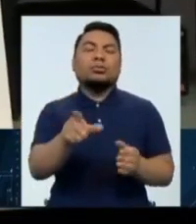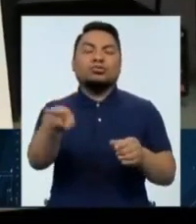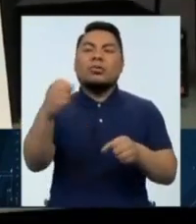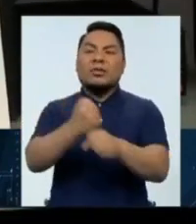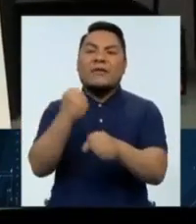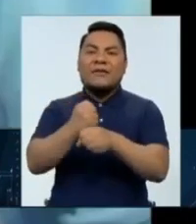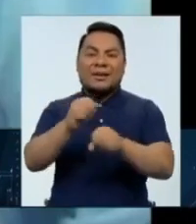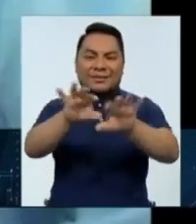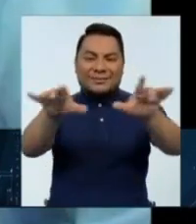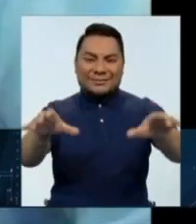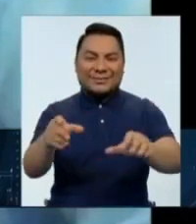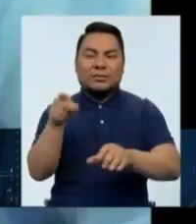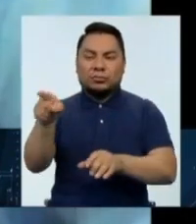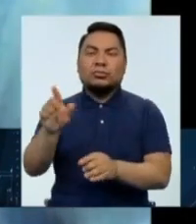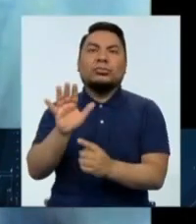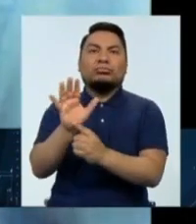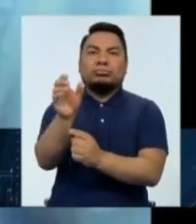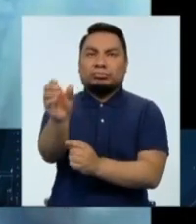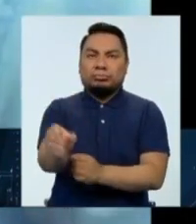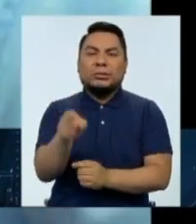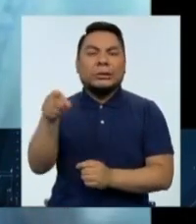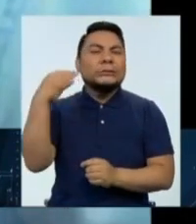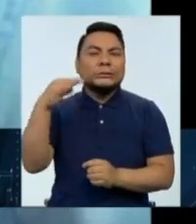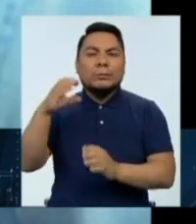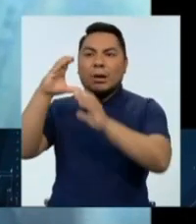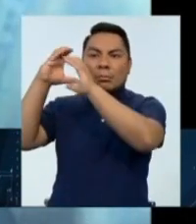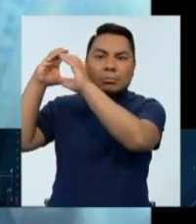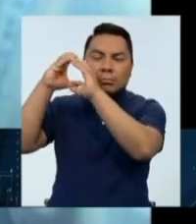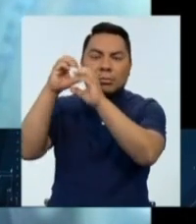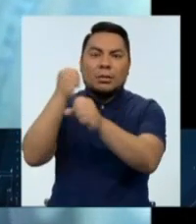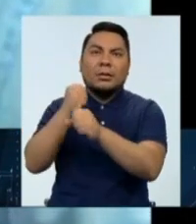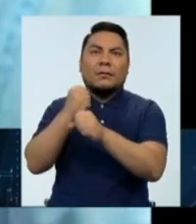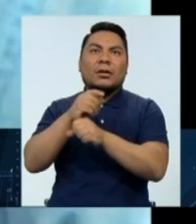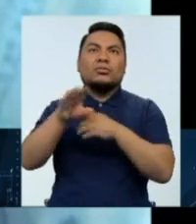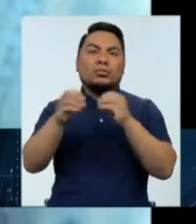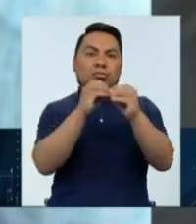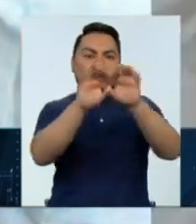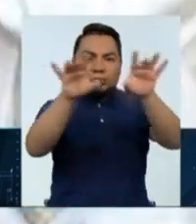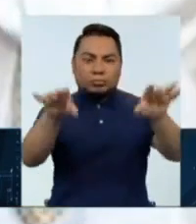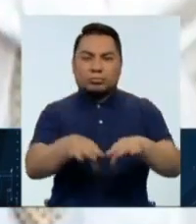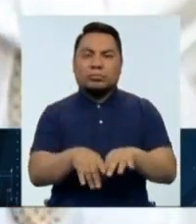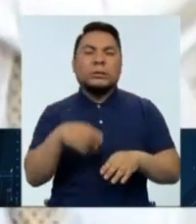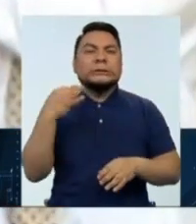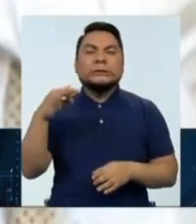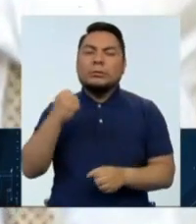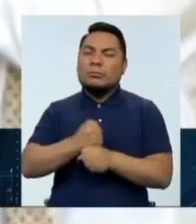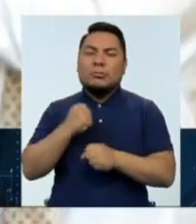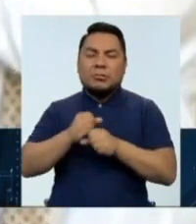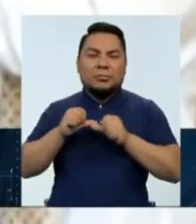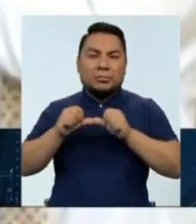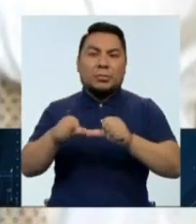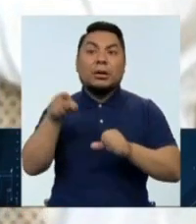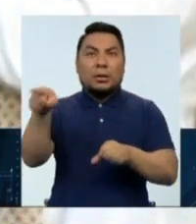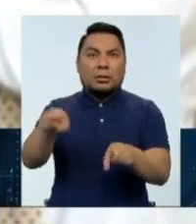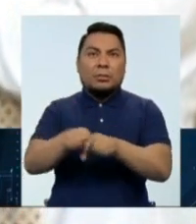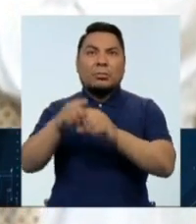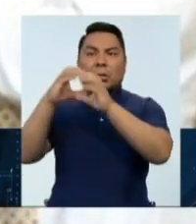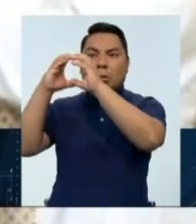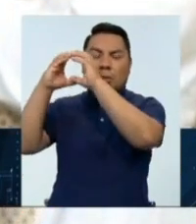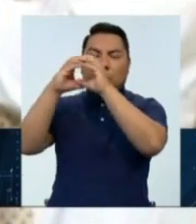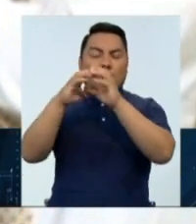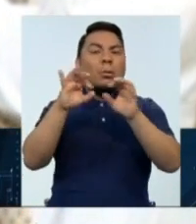trabajar, Percy, siempre atento a las grabaciones y dándolo todo por el periodismo. También fuiste un camarógrafo